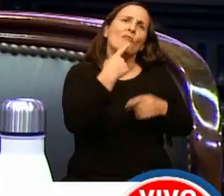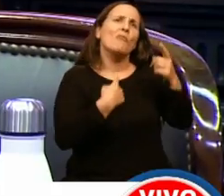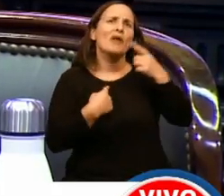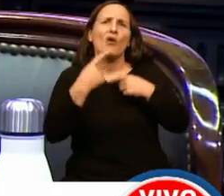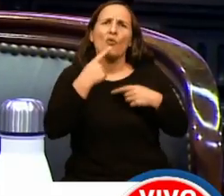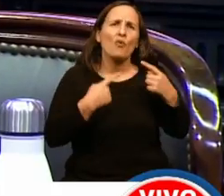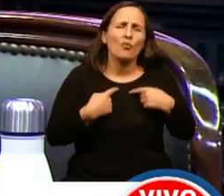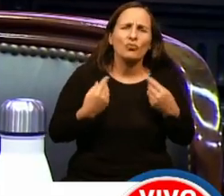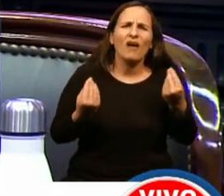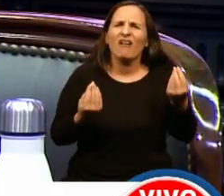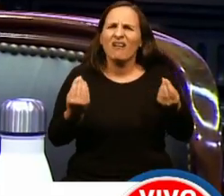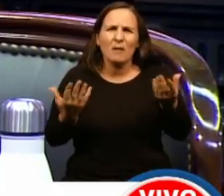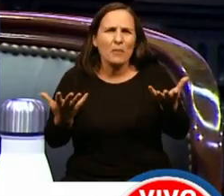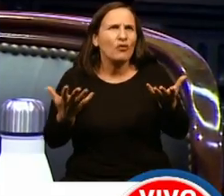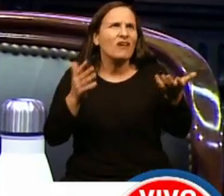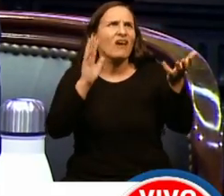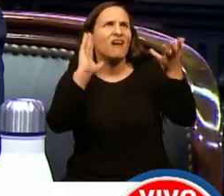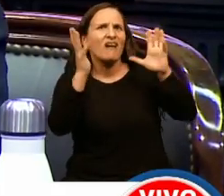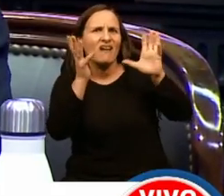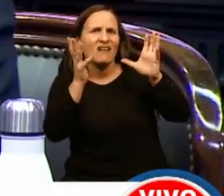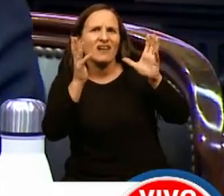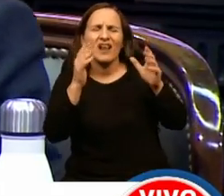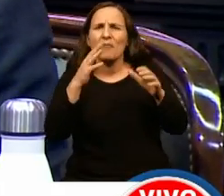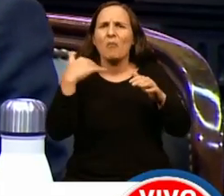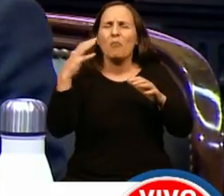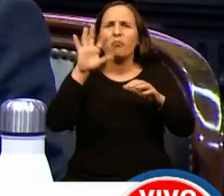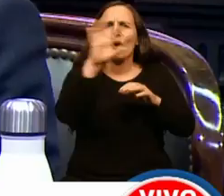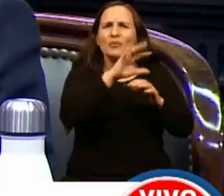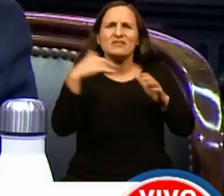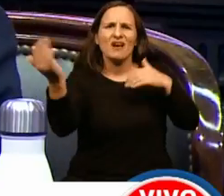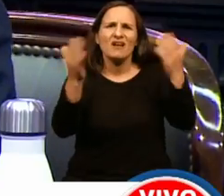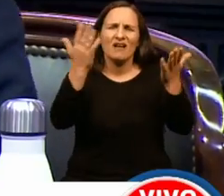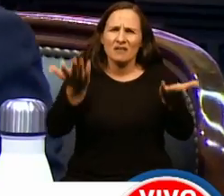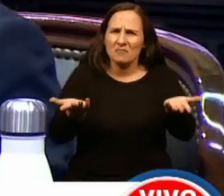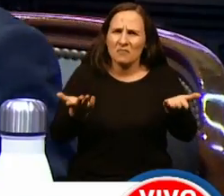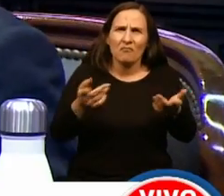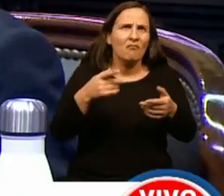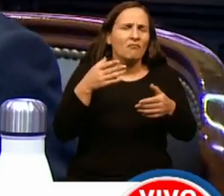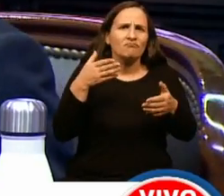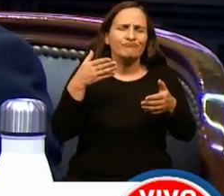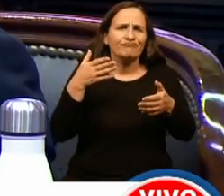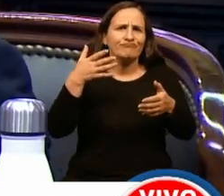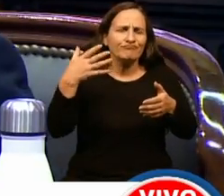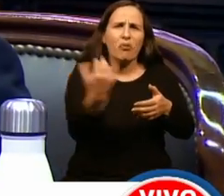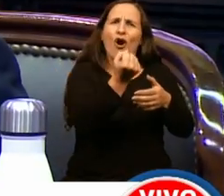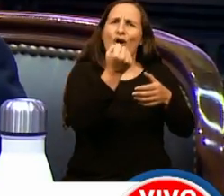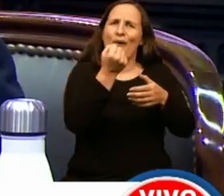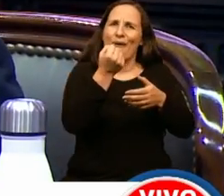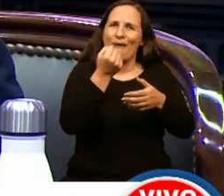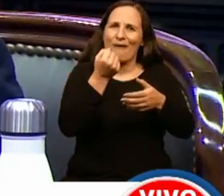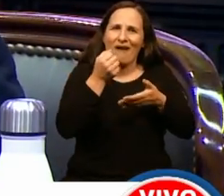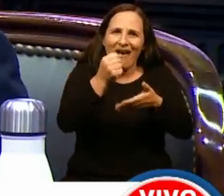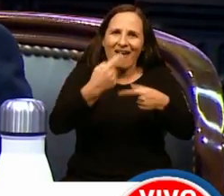estando en similares condiciones climáticas a nuestras vecinas provincias no pueden acceder a esos mismos